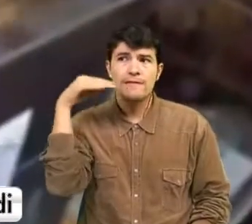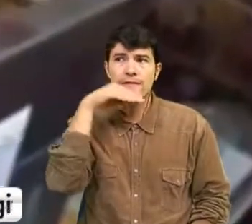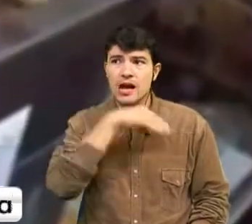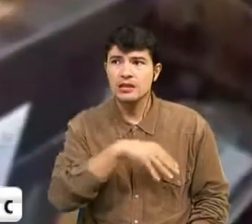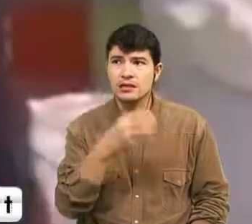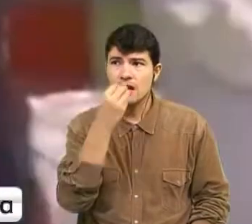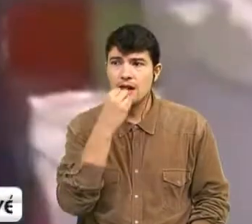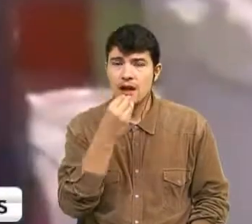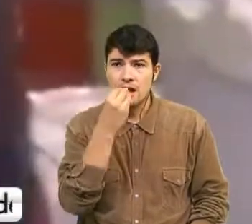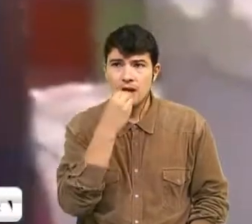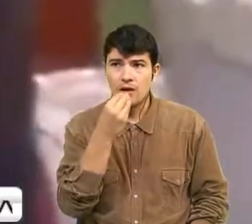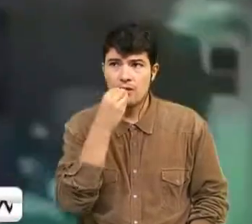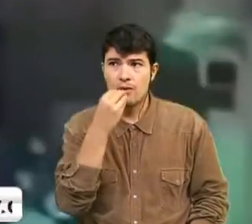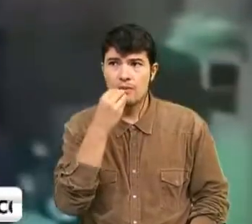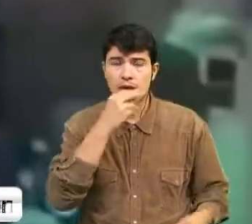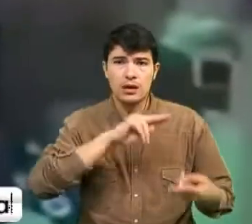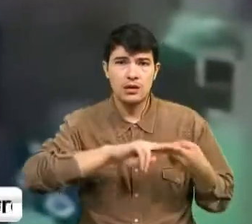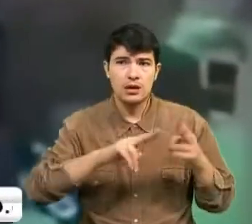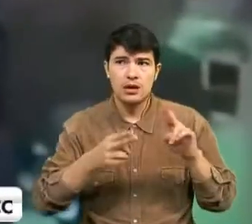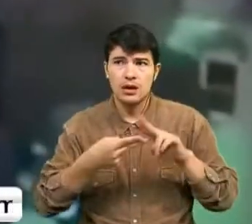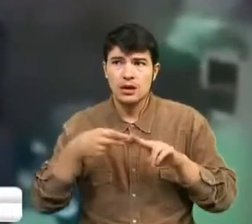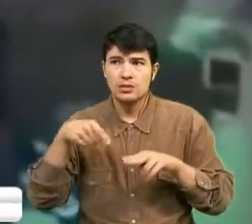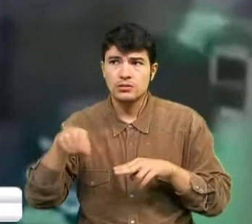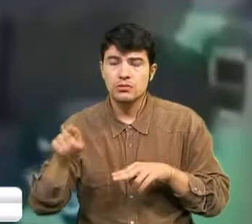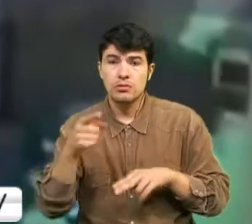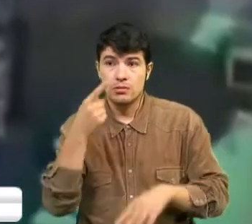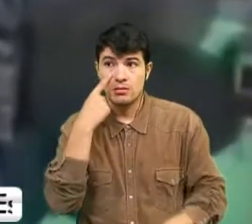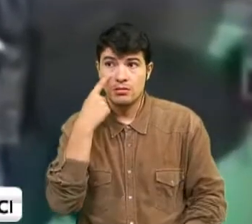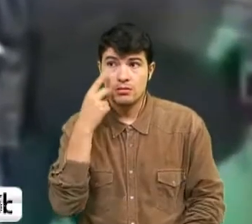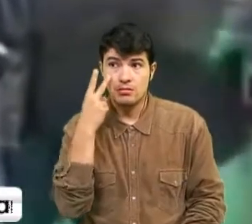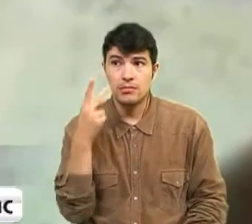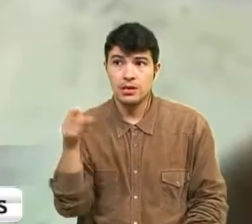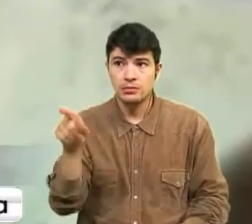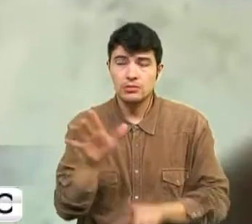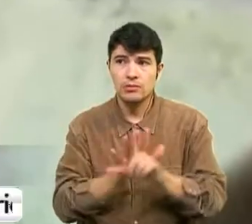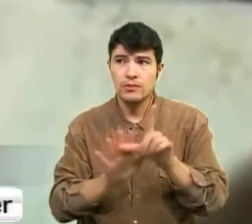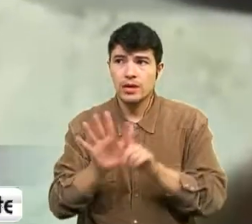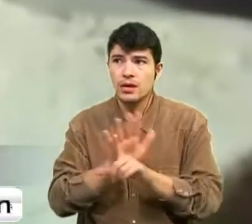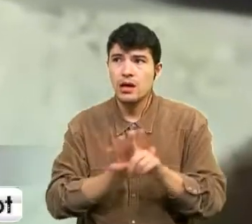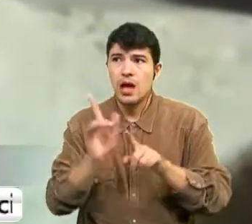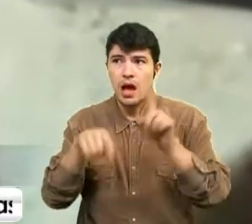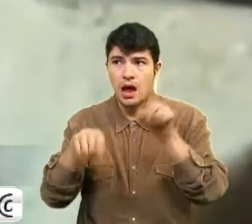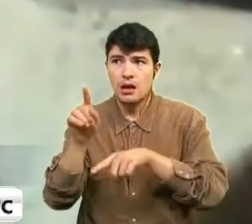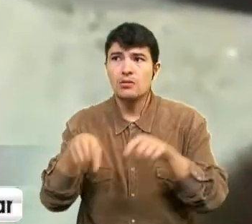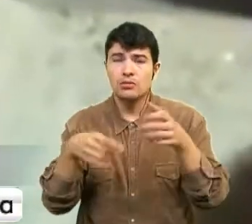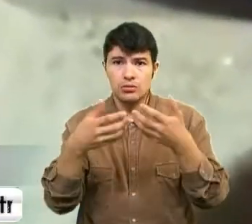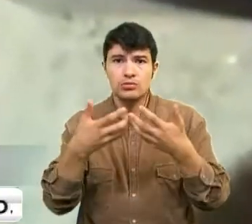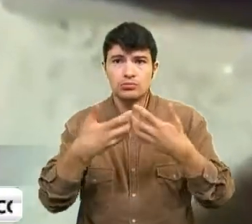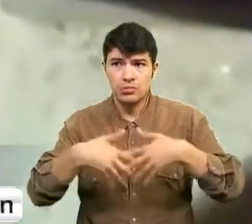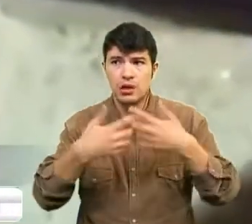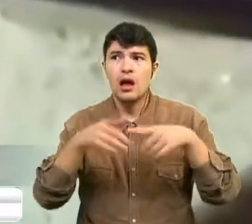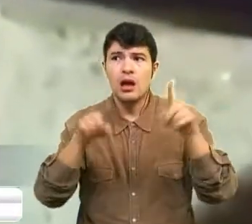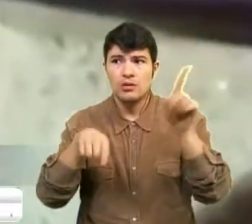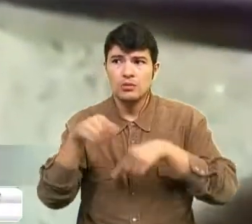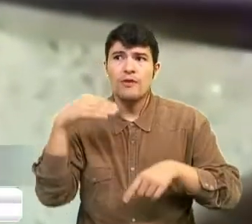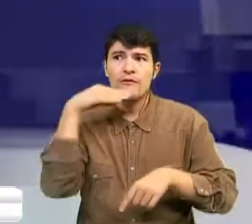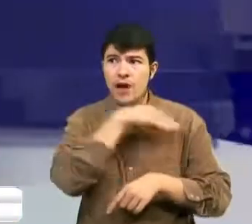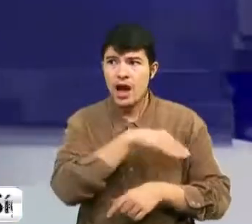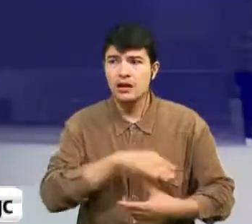está limitada a los productos no perecederos, échele una buena mirada a su despensa, pues algunos productos están siendo